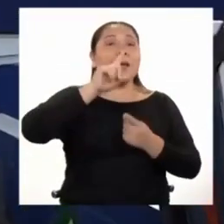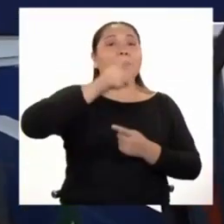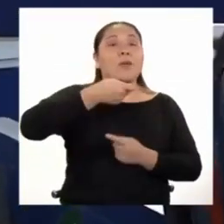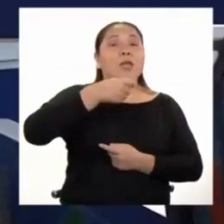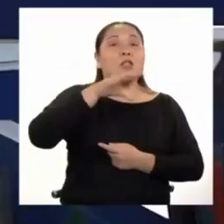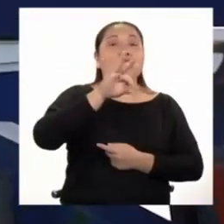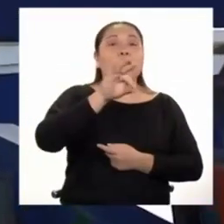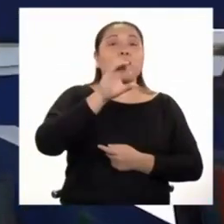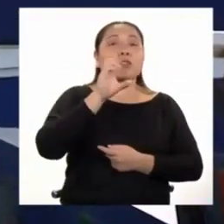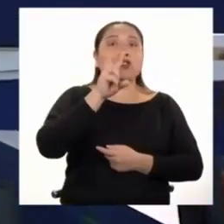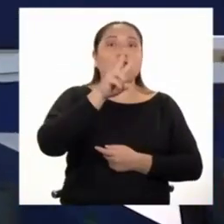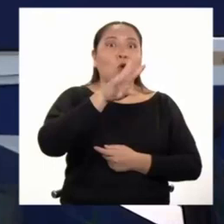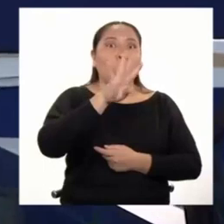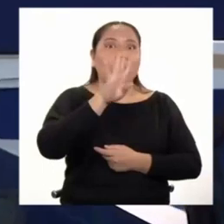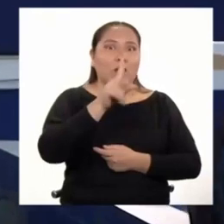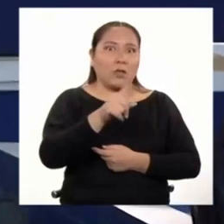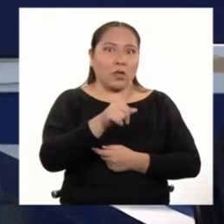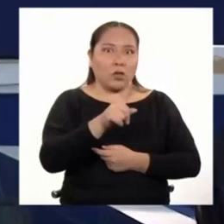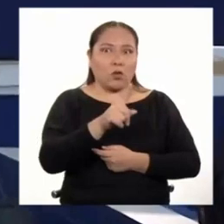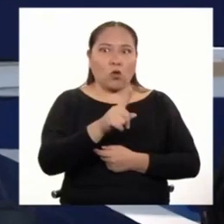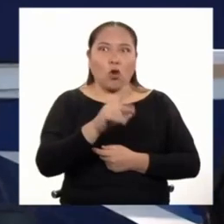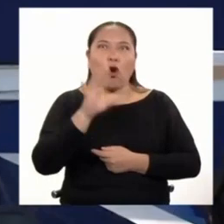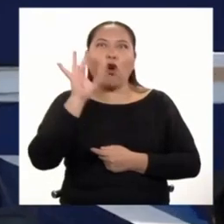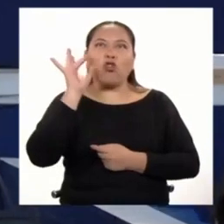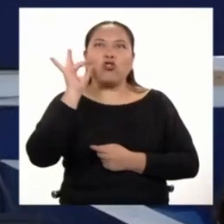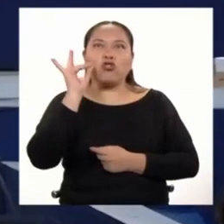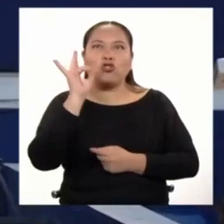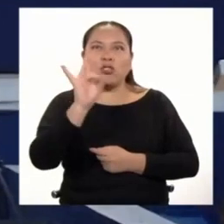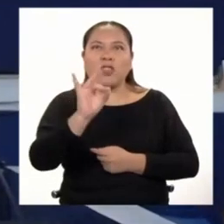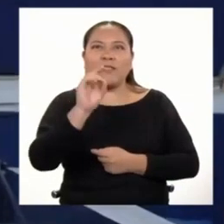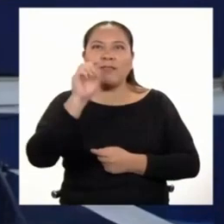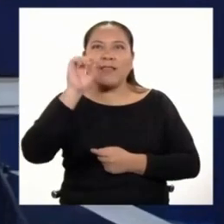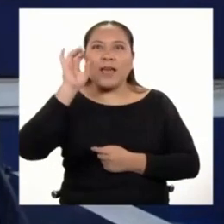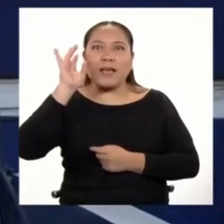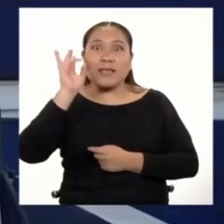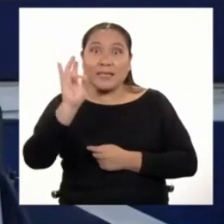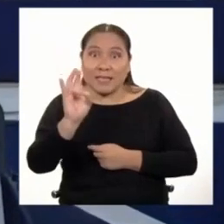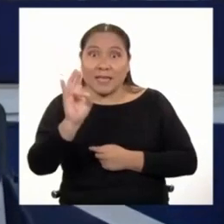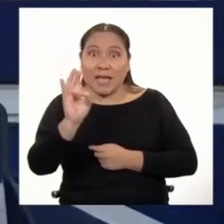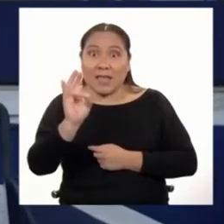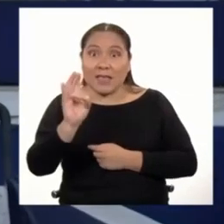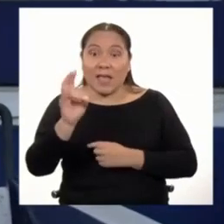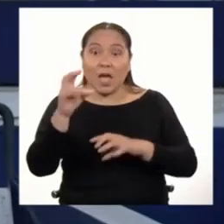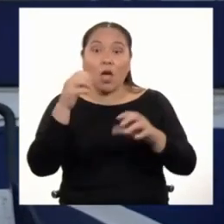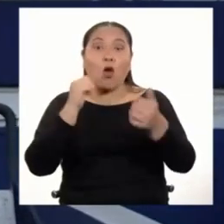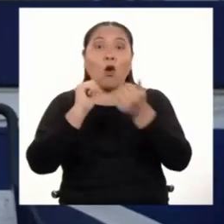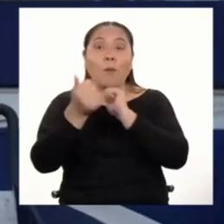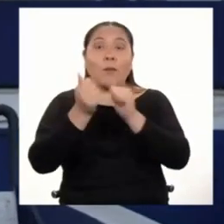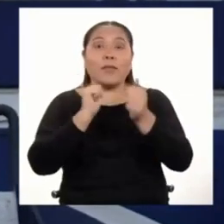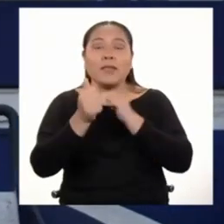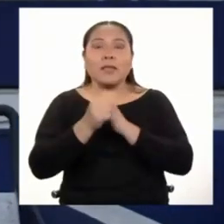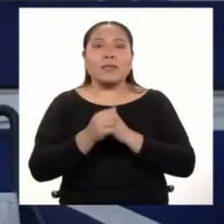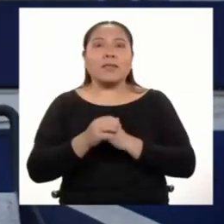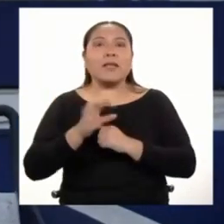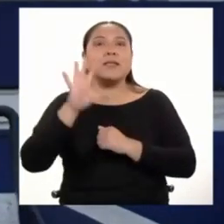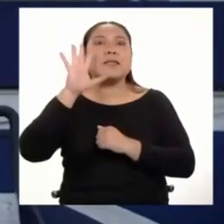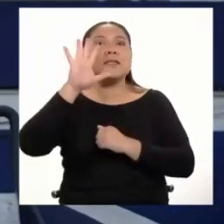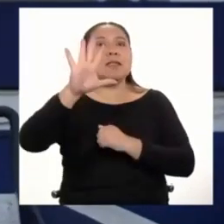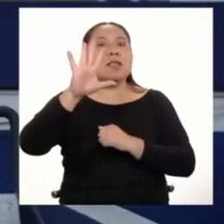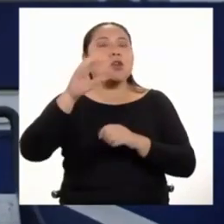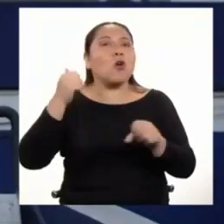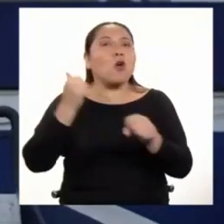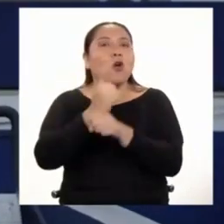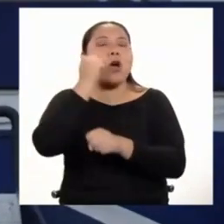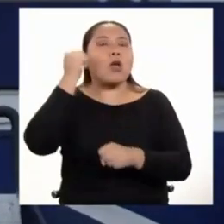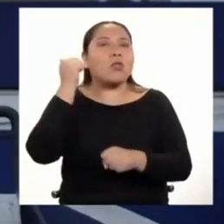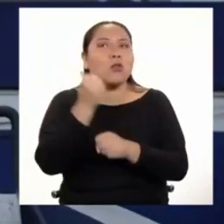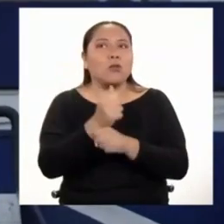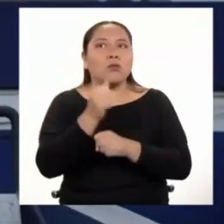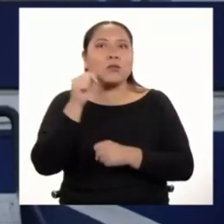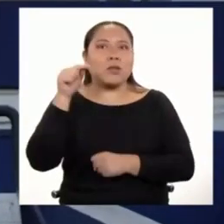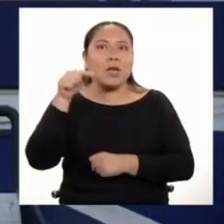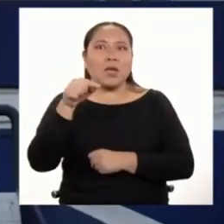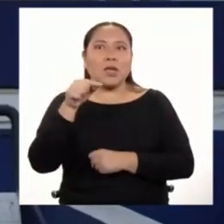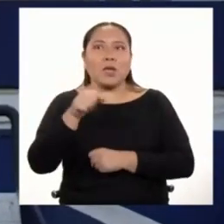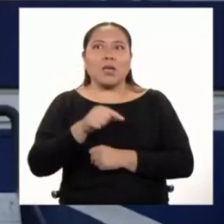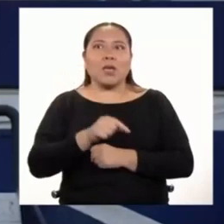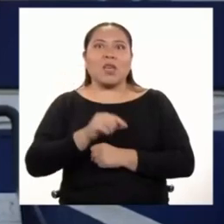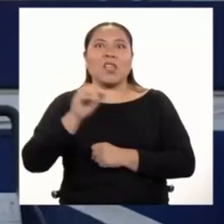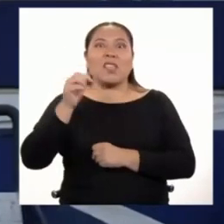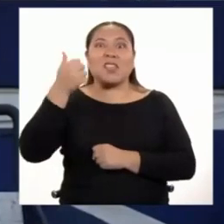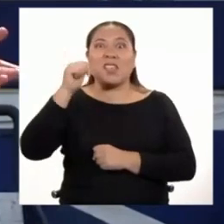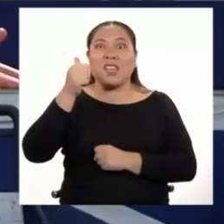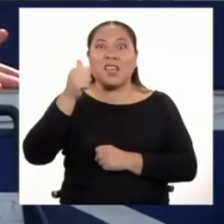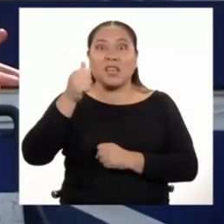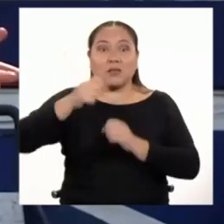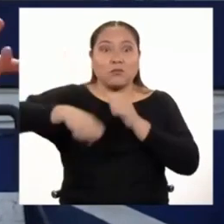1941. 87 partidos, fue campeón en 5 oportunidades y anotó en ese lapso 10 goles.